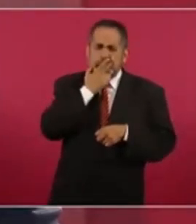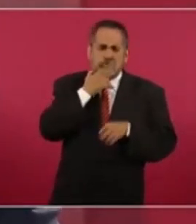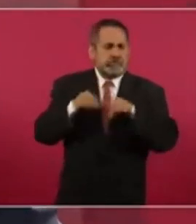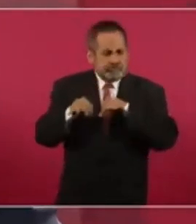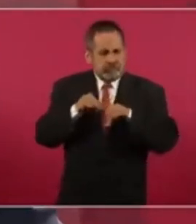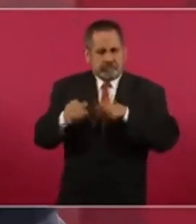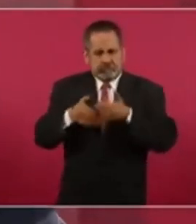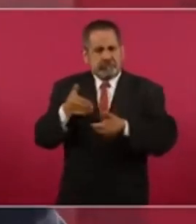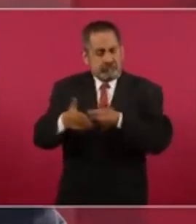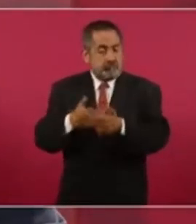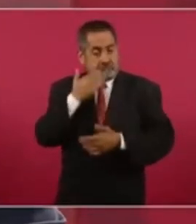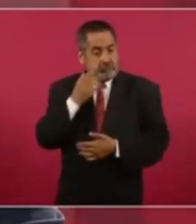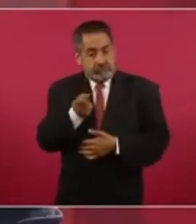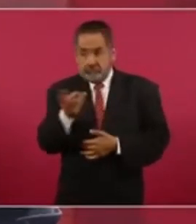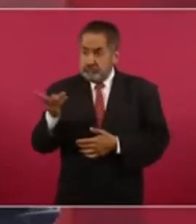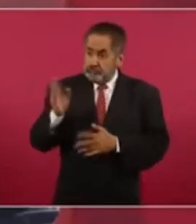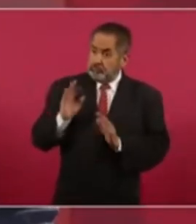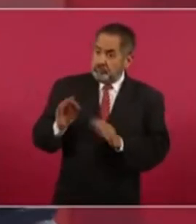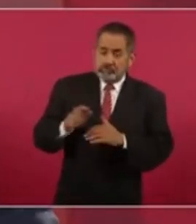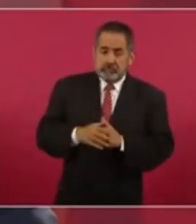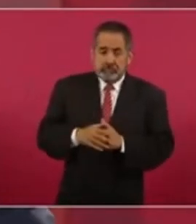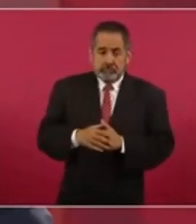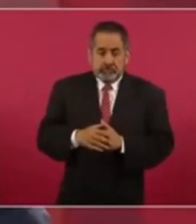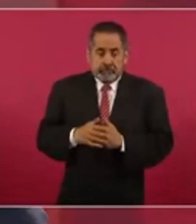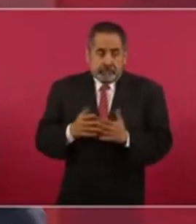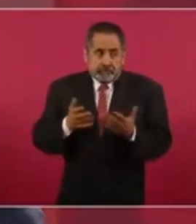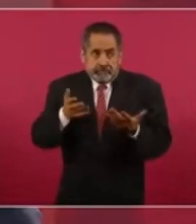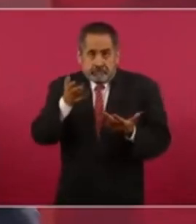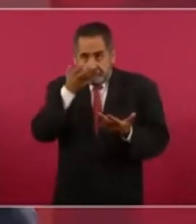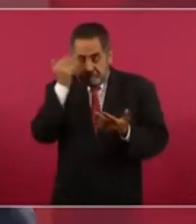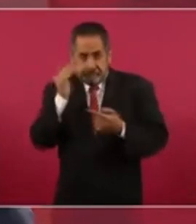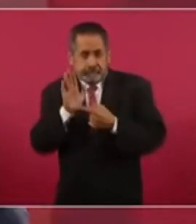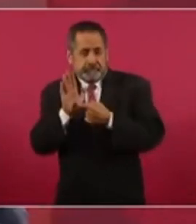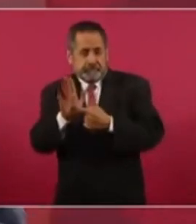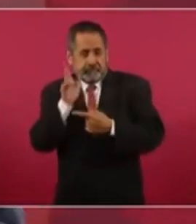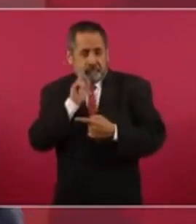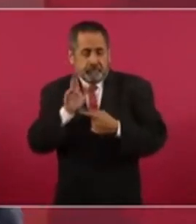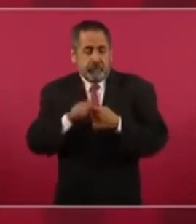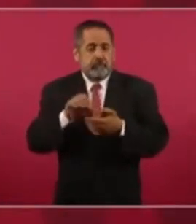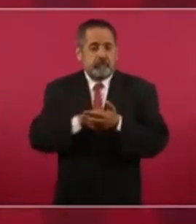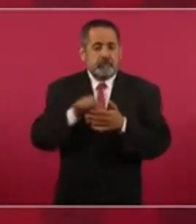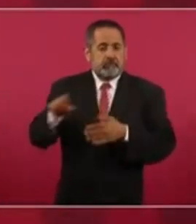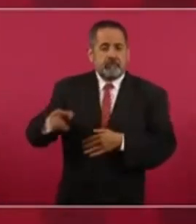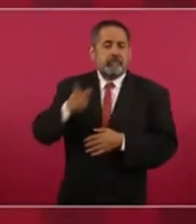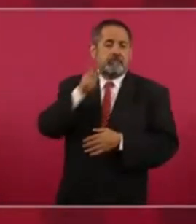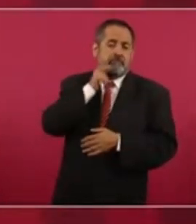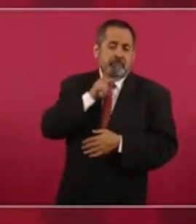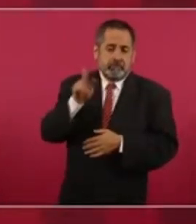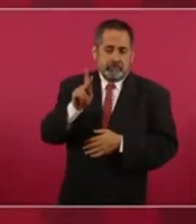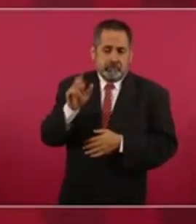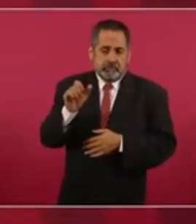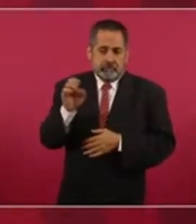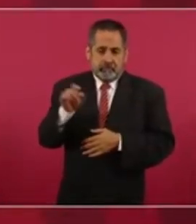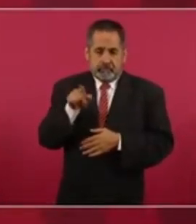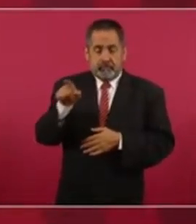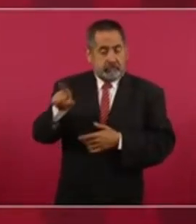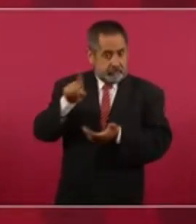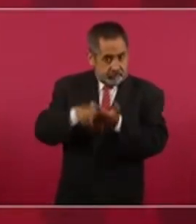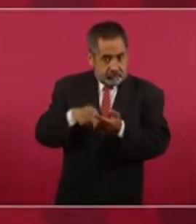Hay un dato, no sé si se pueda demostrar, de que en Pemex precisamente los trabajadores